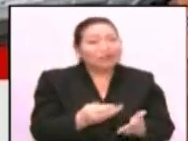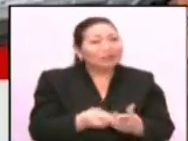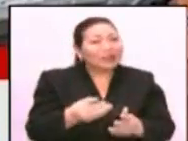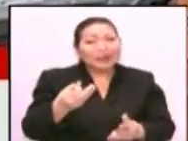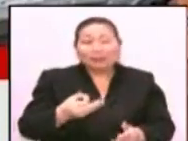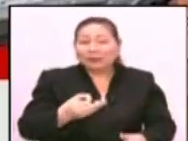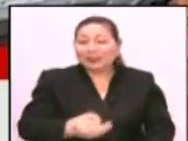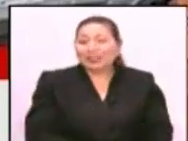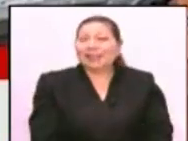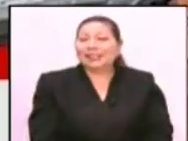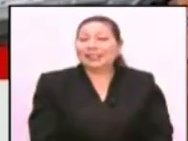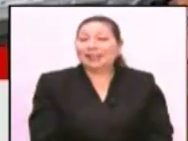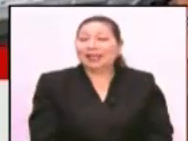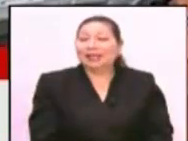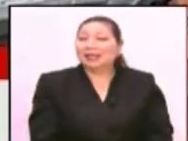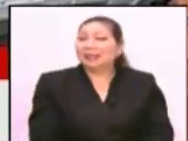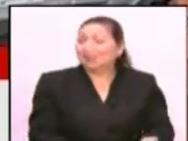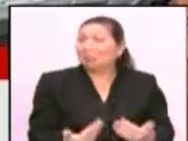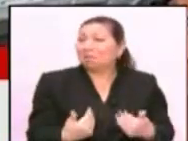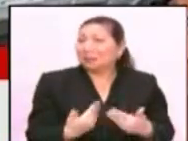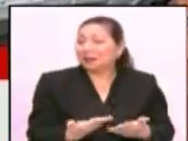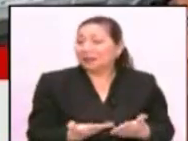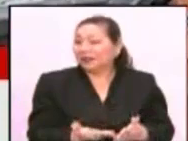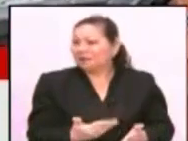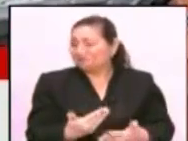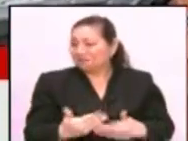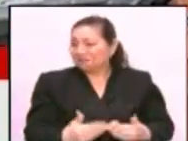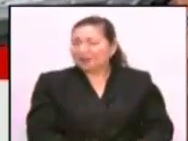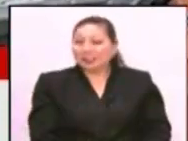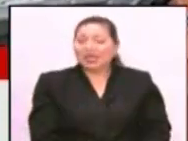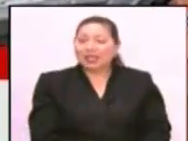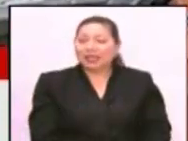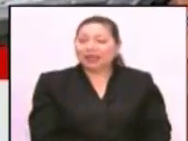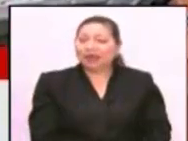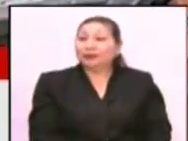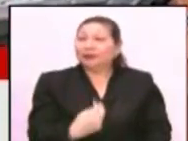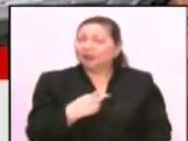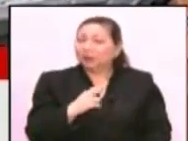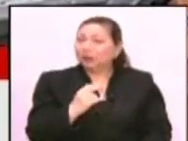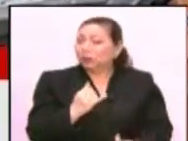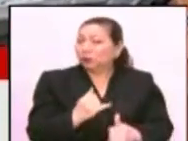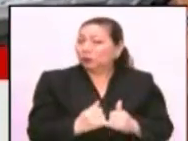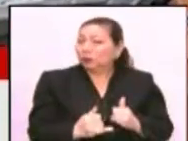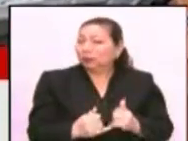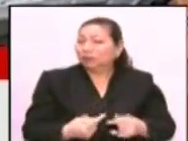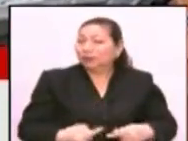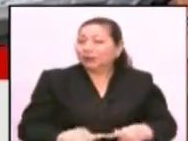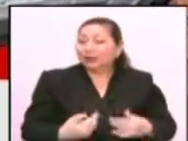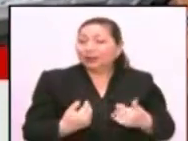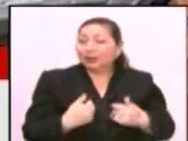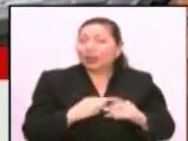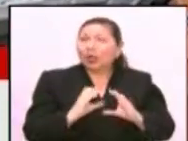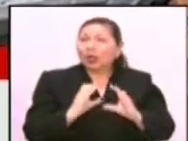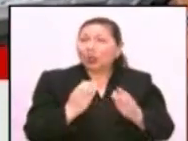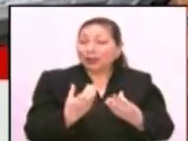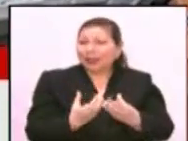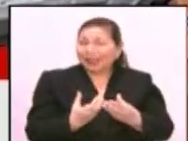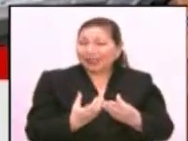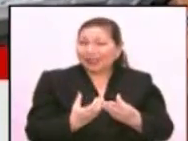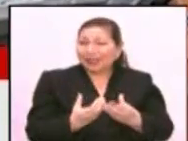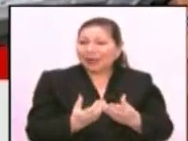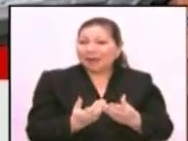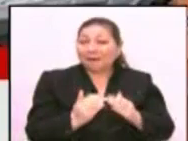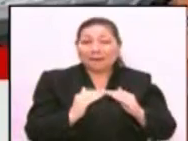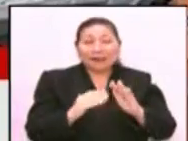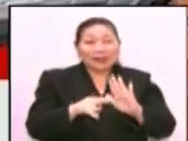especial. ¿Es cierto? Y quizás ahí también puede ser una deformación, presidente. Lo que hemos visto en los últimos días, la discusión que ha tenido el Congreso sobre el